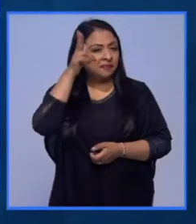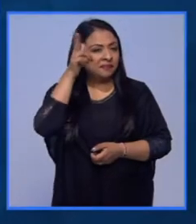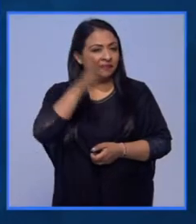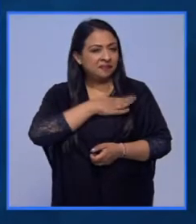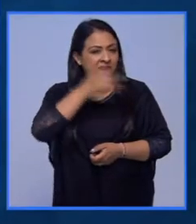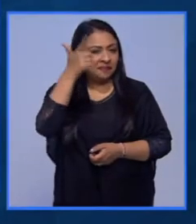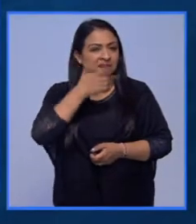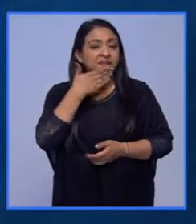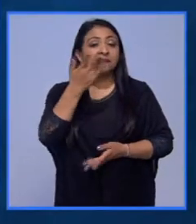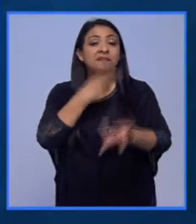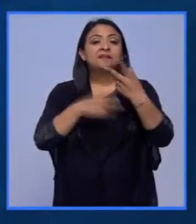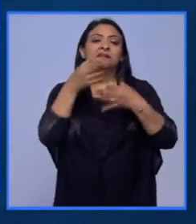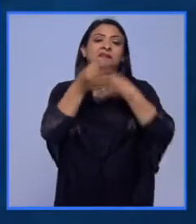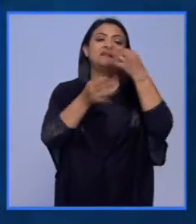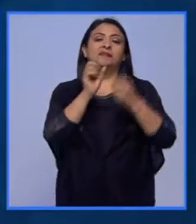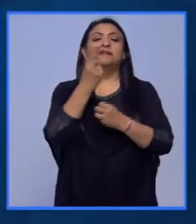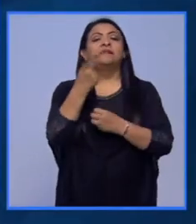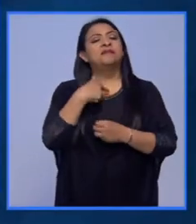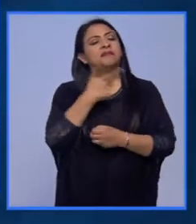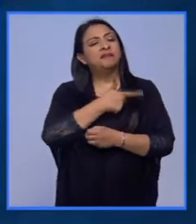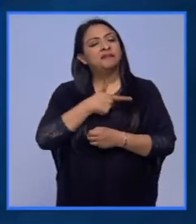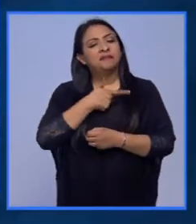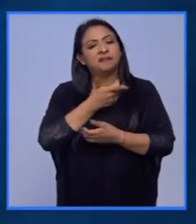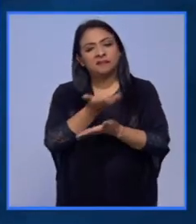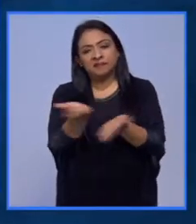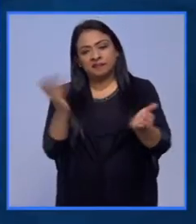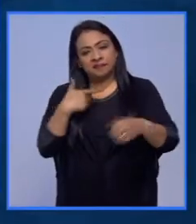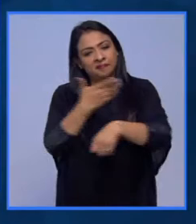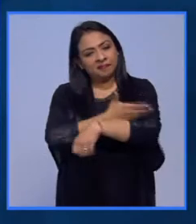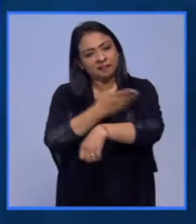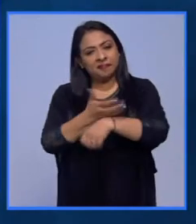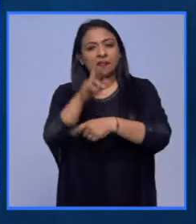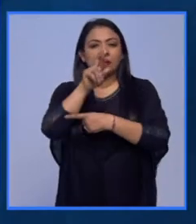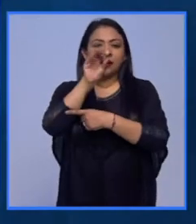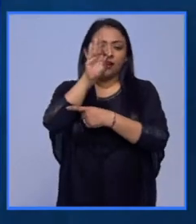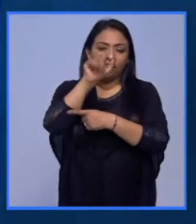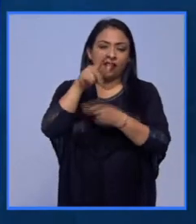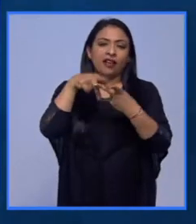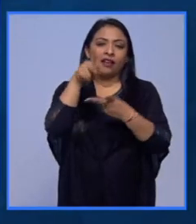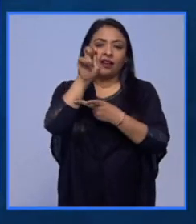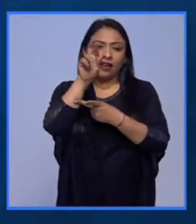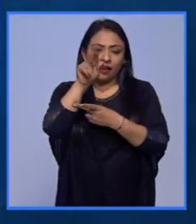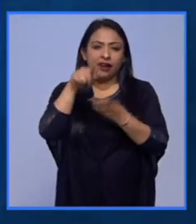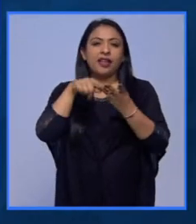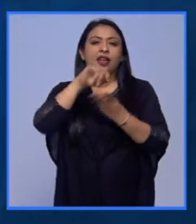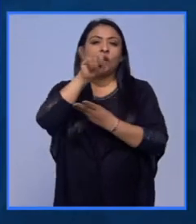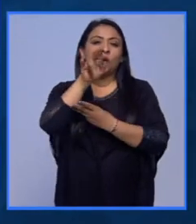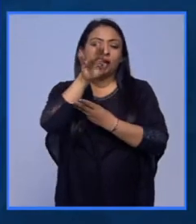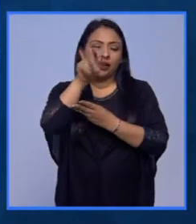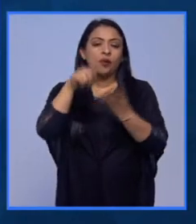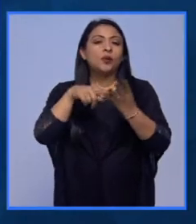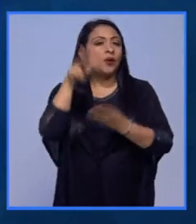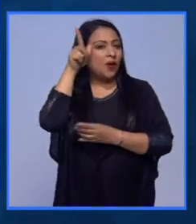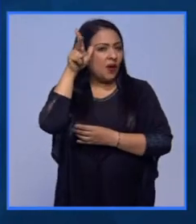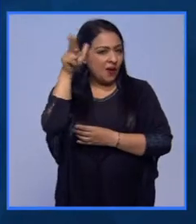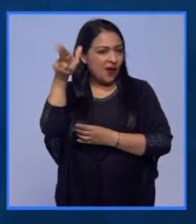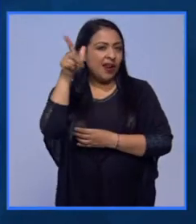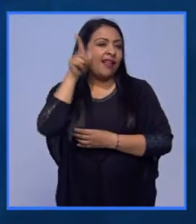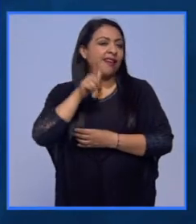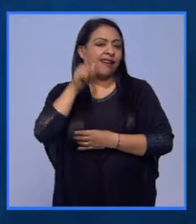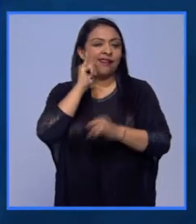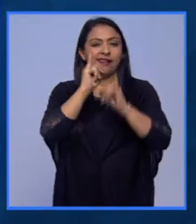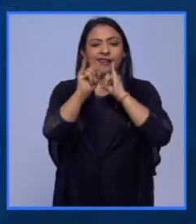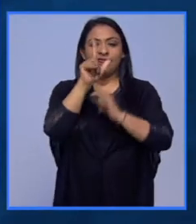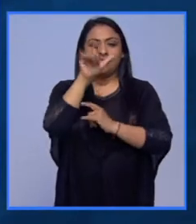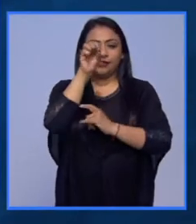Hola, ¿qué tal? Muy buenas noches, bienvenidos a Noticias 22. Qué gusto estar con mis compañeros, con Rafa, con Karen, con Juan Arturo. Hola, ¿qué tal? Laura Regis en la interpretación de